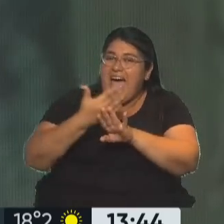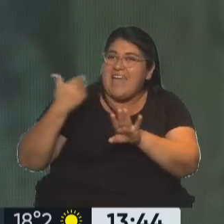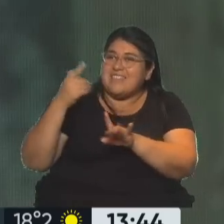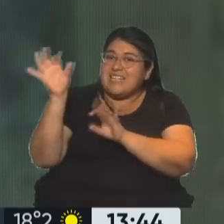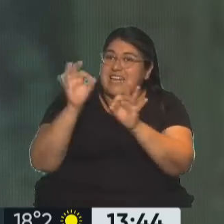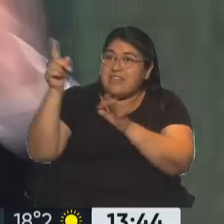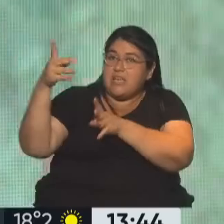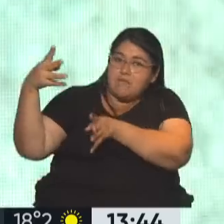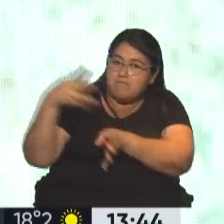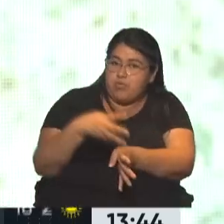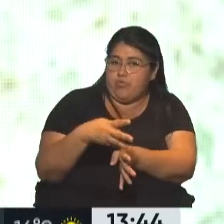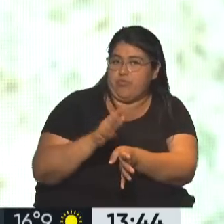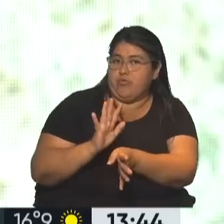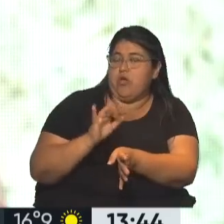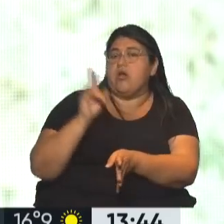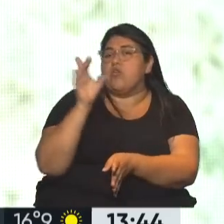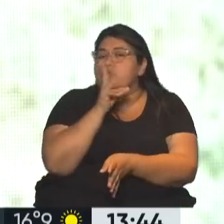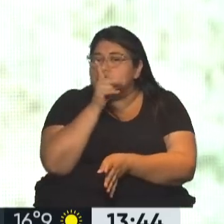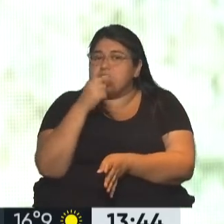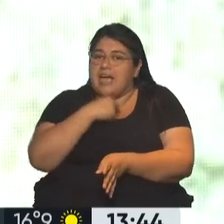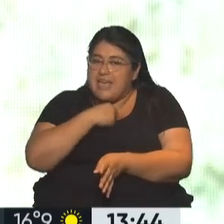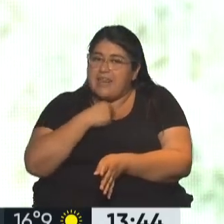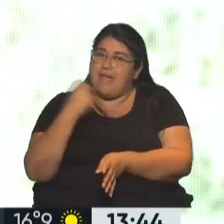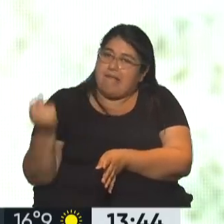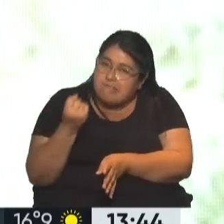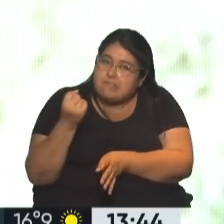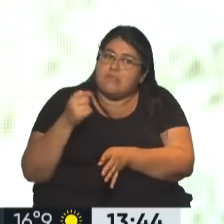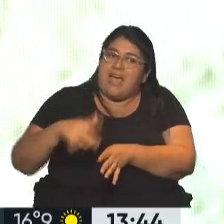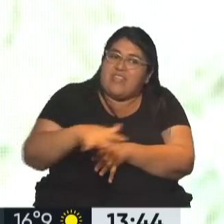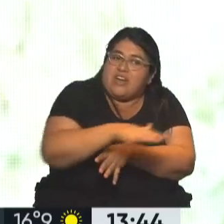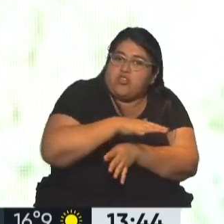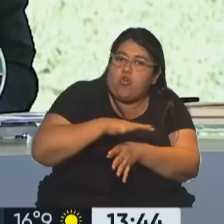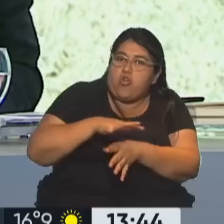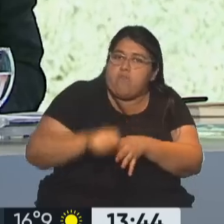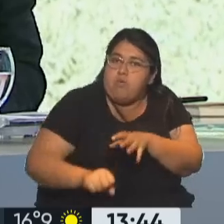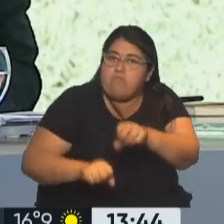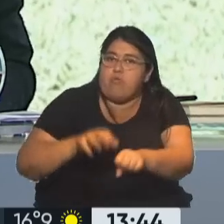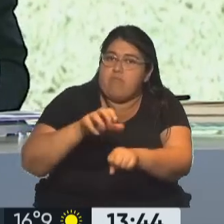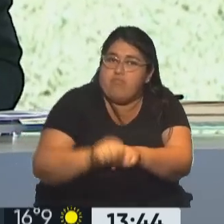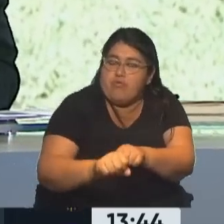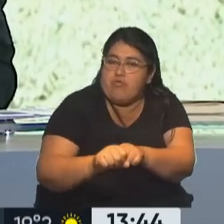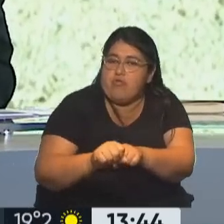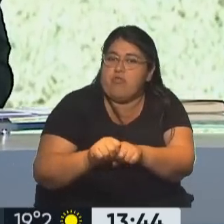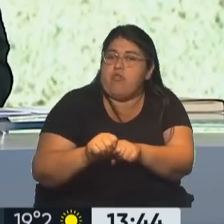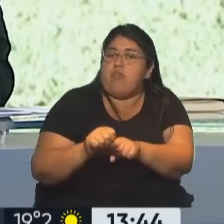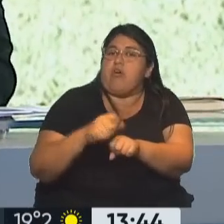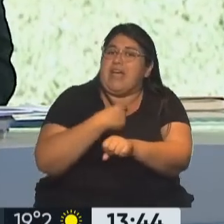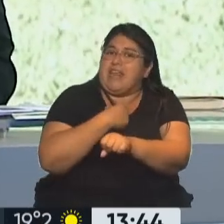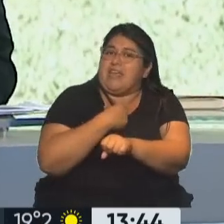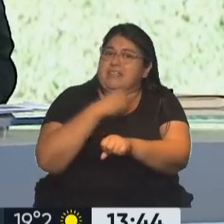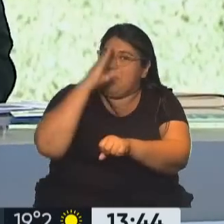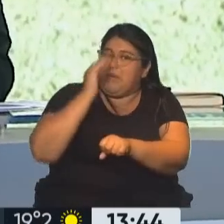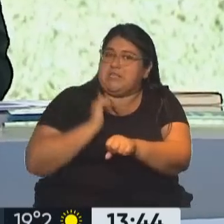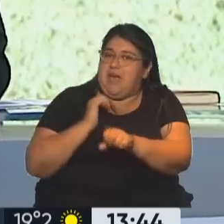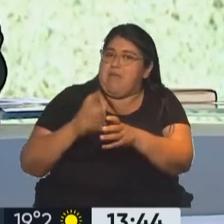que Rusia está recobrando territorios de manera no vistas previamente o en una posición de fuerza superior. No,